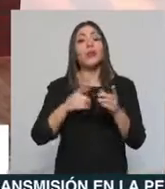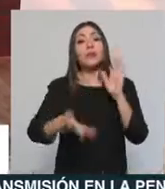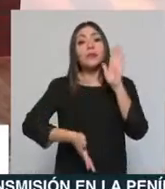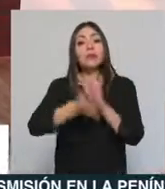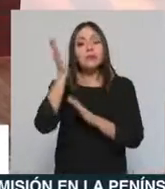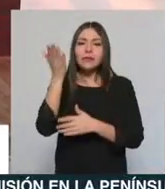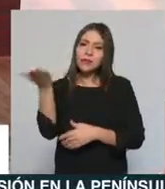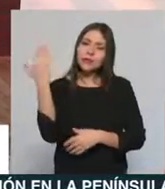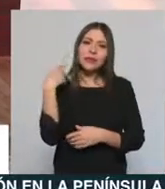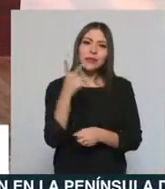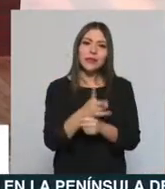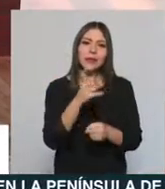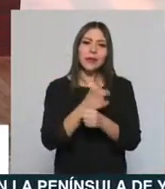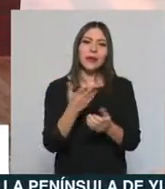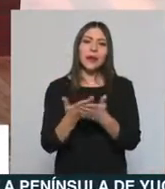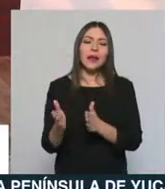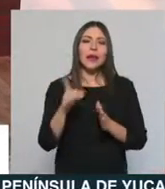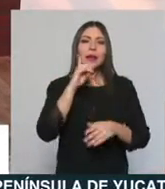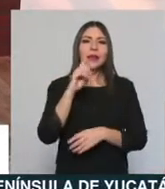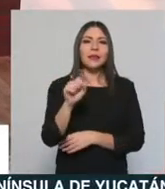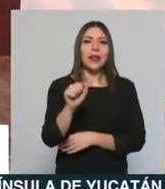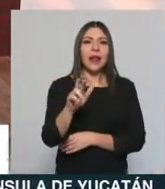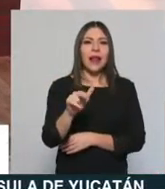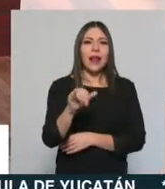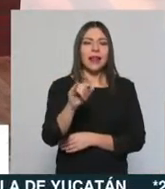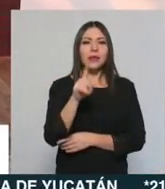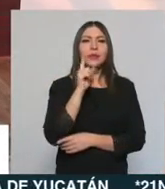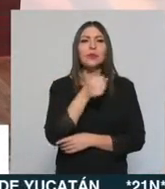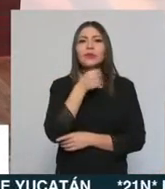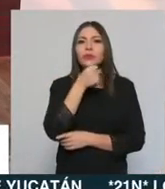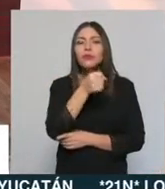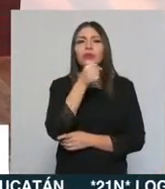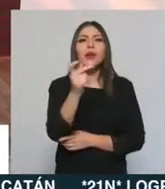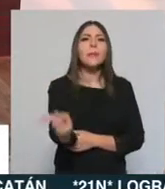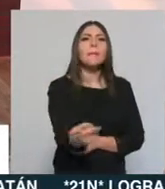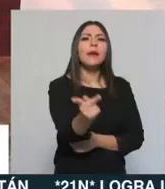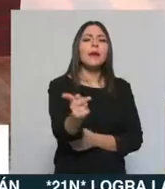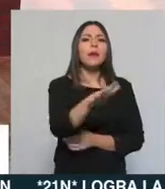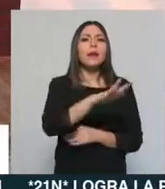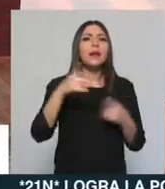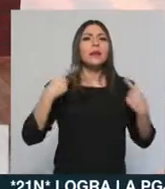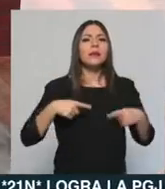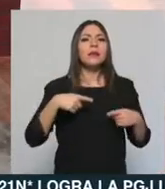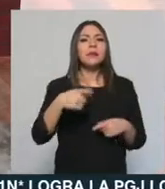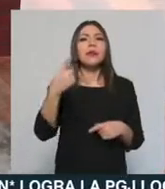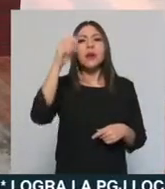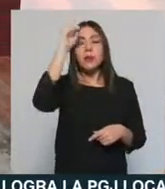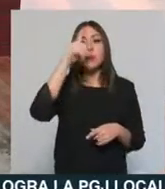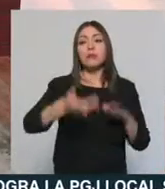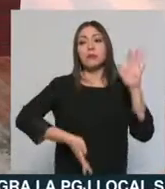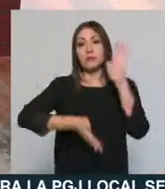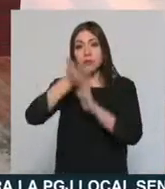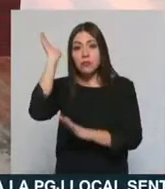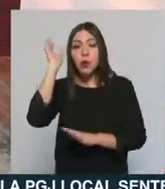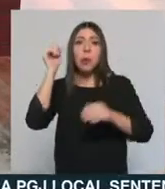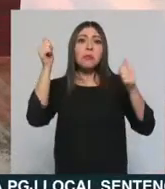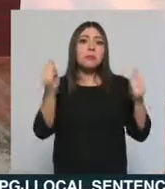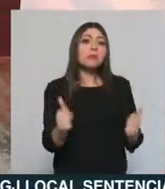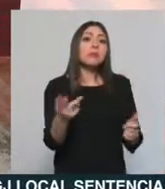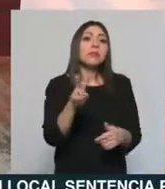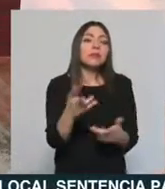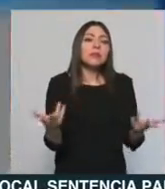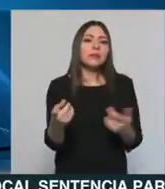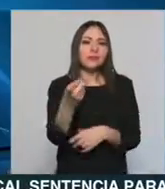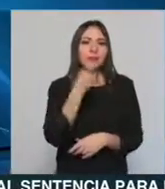Nuestra compañera Saray Mariscal, con cámara y micrófono en mano, salió a preguntarles a los capitalinos qué es lo que piensan hacer. ¿Se quedan? ¿Se van? Esto es lo que nos